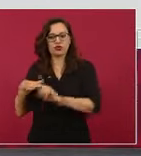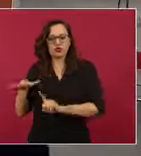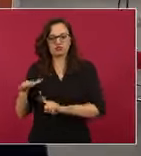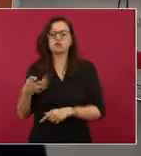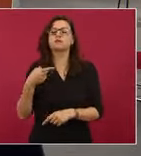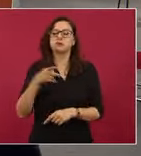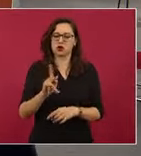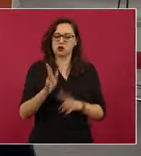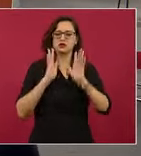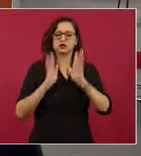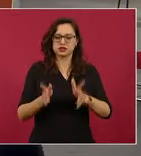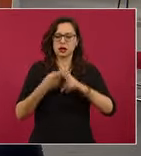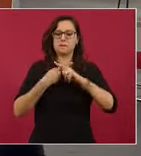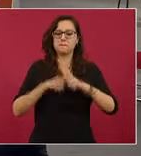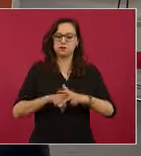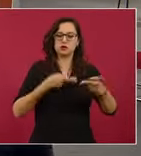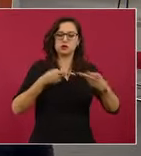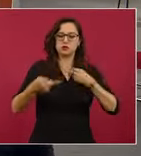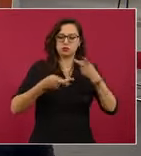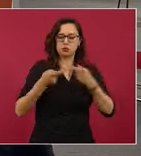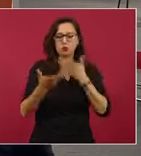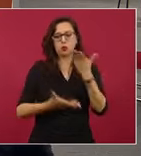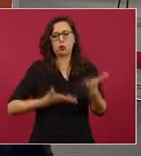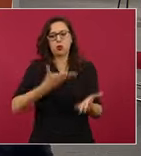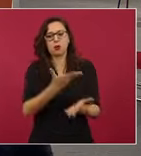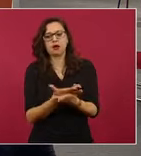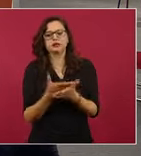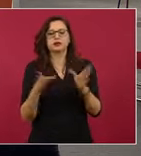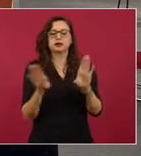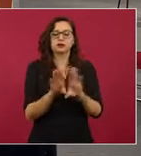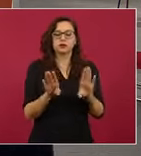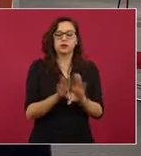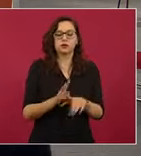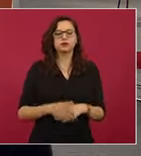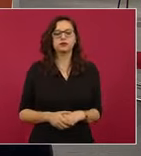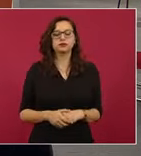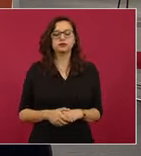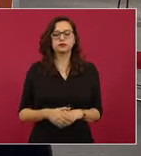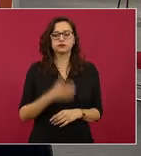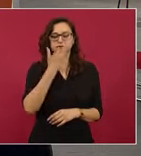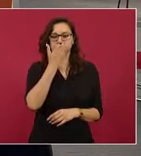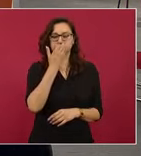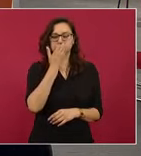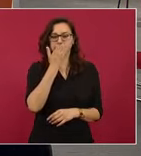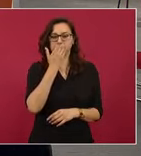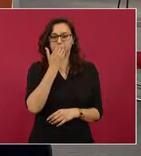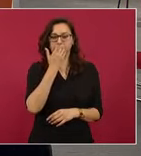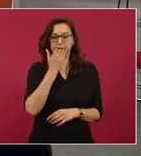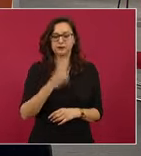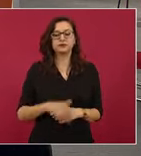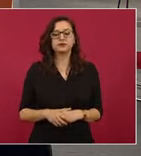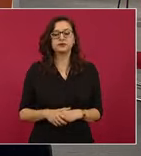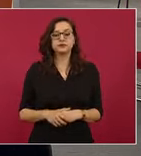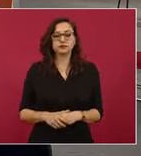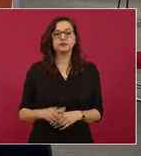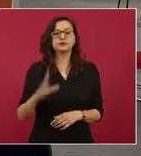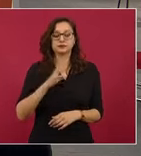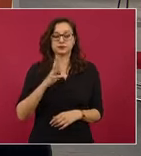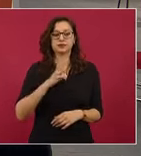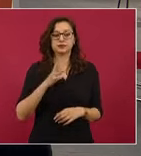arranque, adelante, aquí hay unas propuestas ya de lo que estamos haciendo, adelante, y hay una programación que aún,